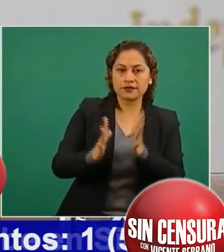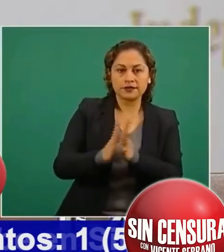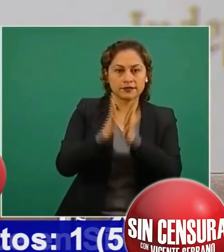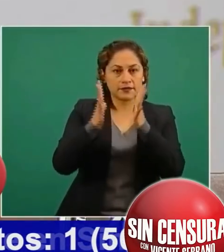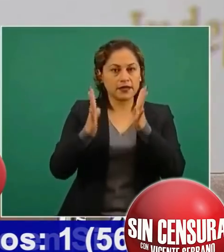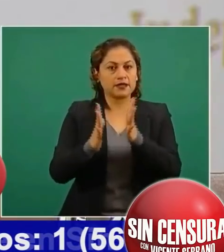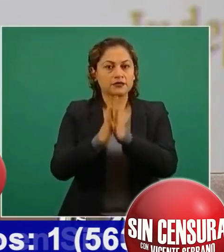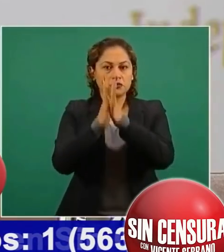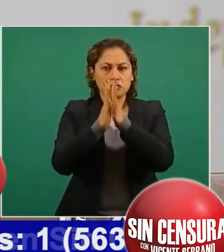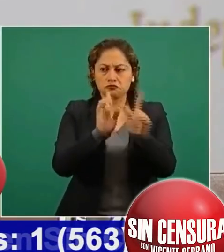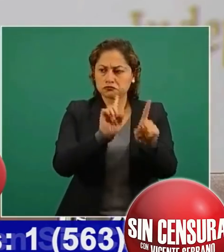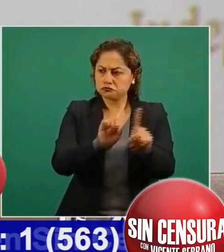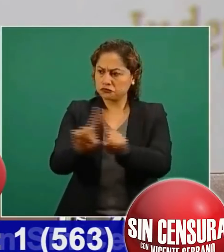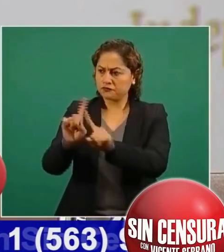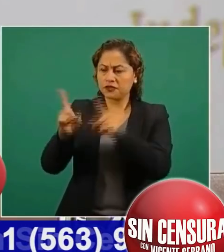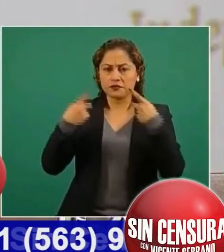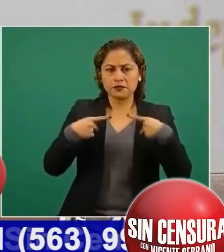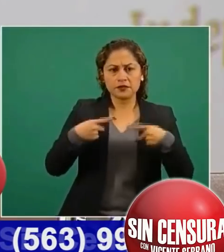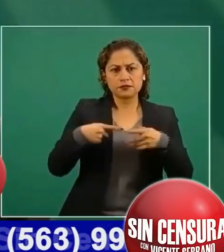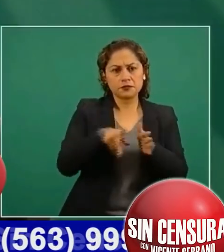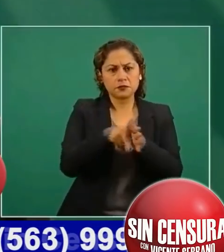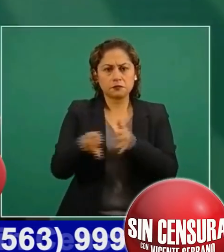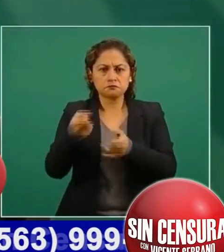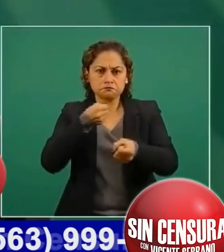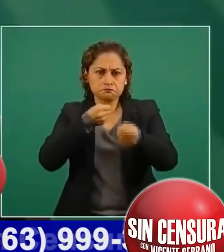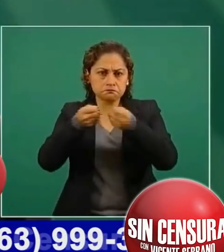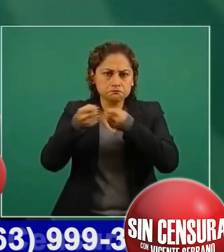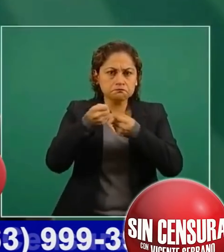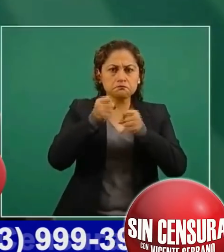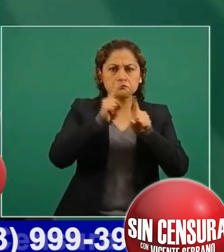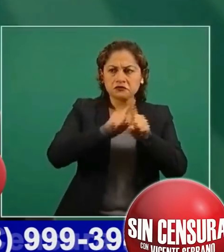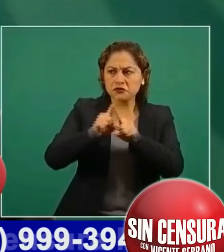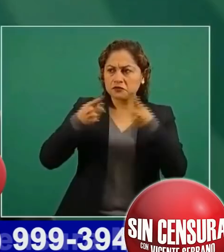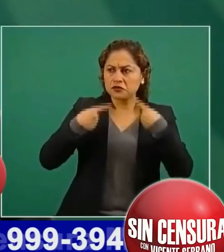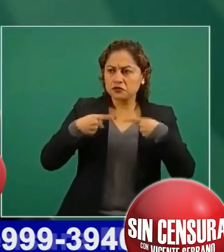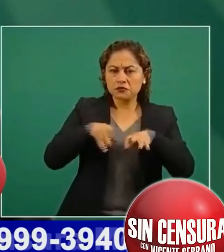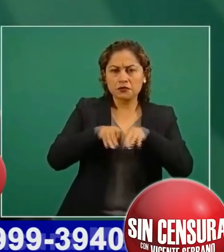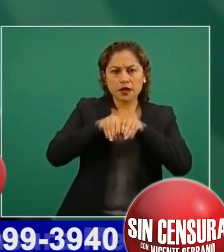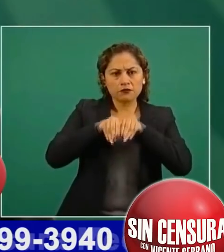de periodistas, de comunicadores.